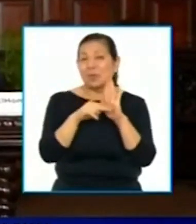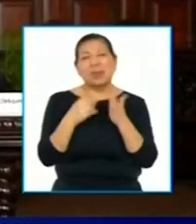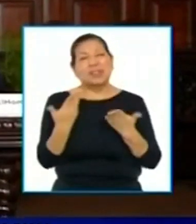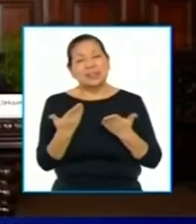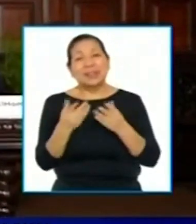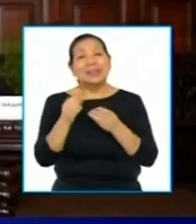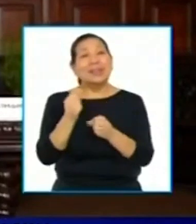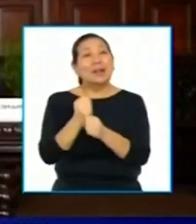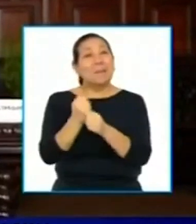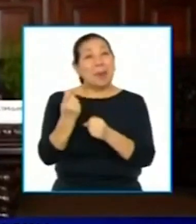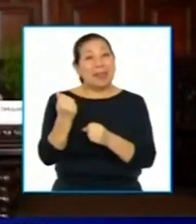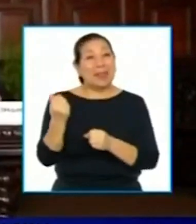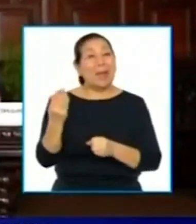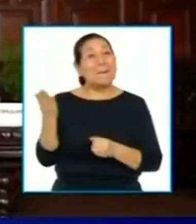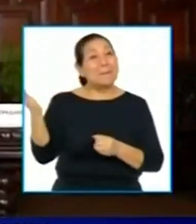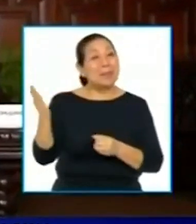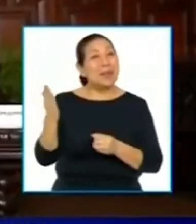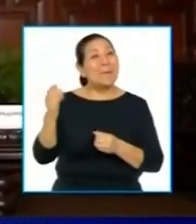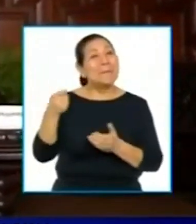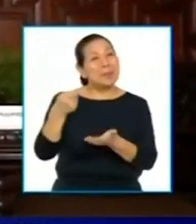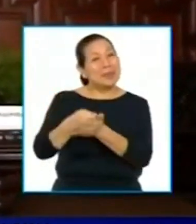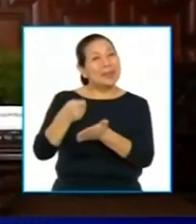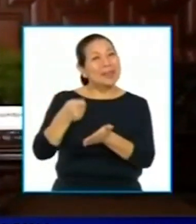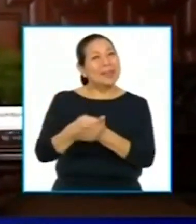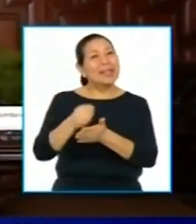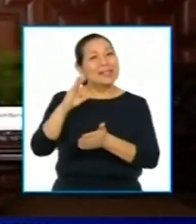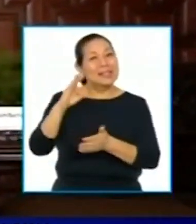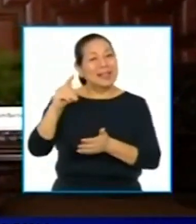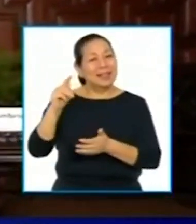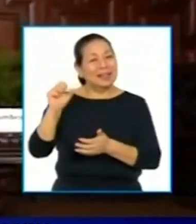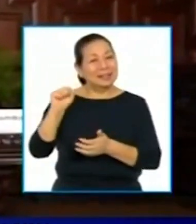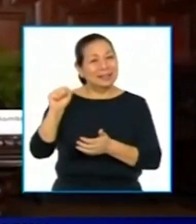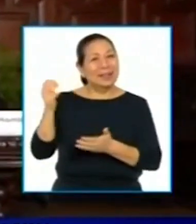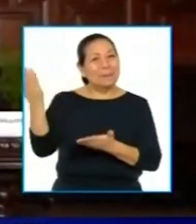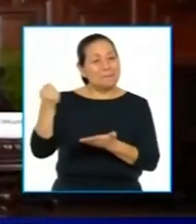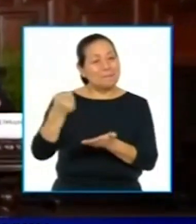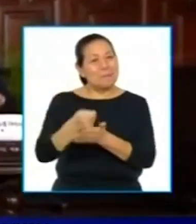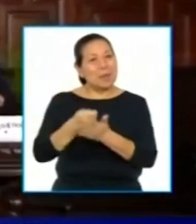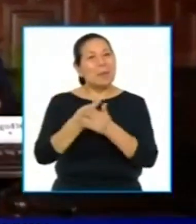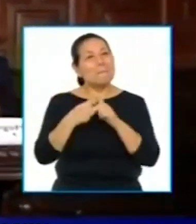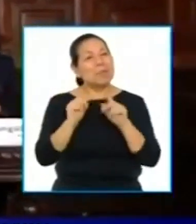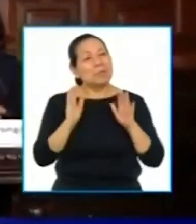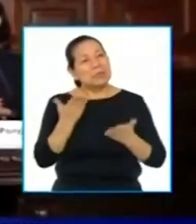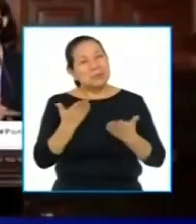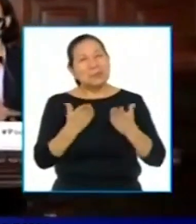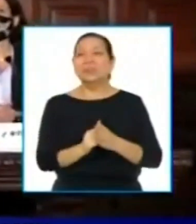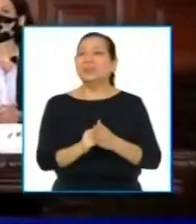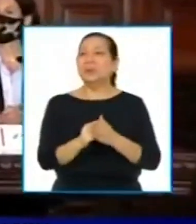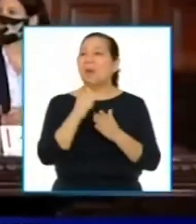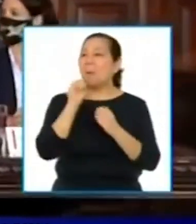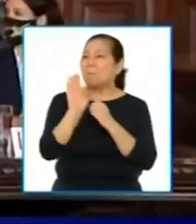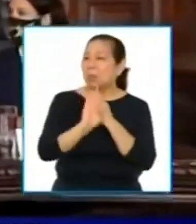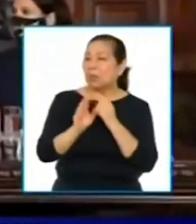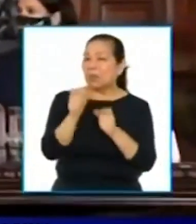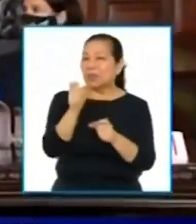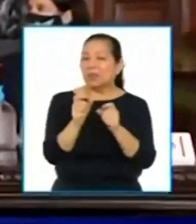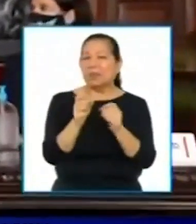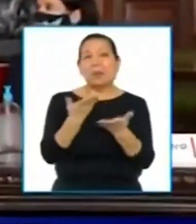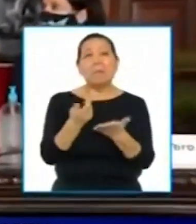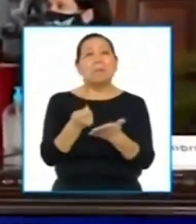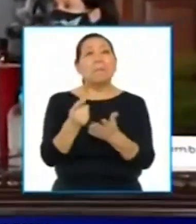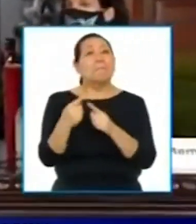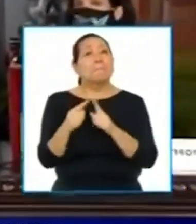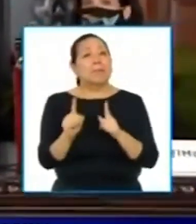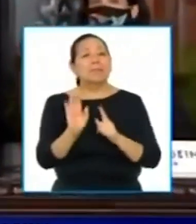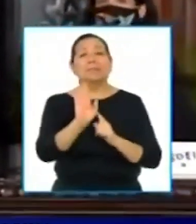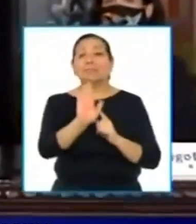faculta el retiro de fondos de la compensación por tiempo de servicios podría desproteger a los trabajadores